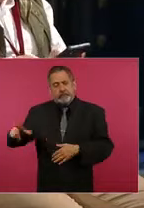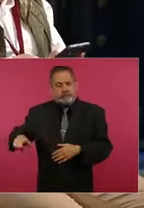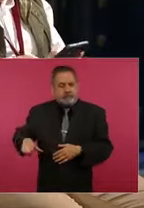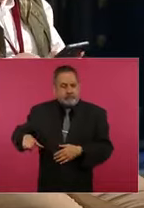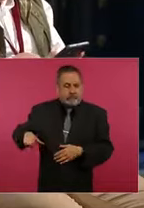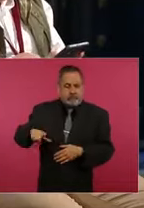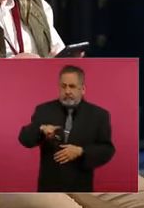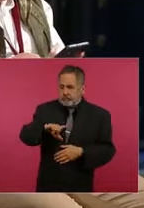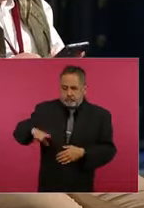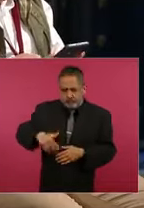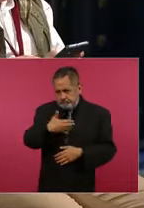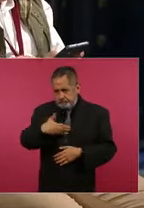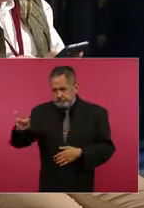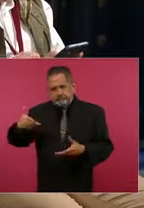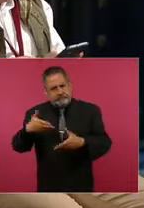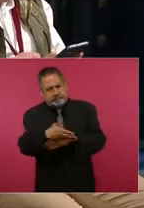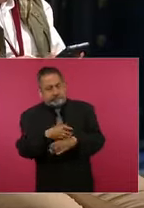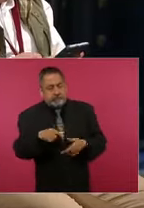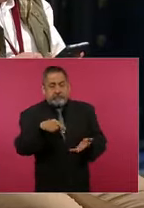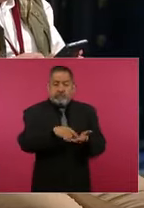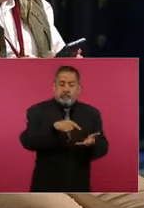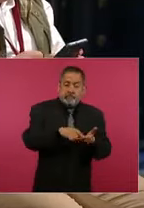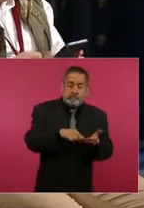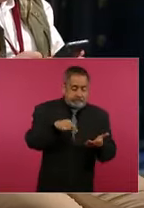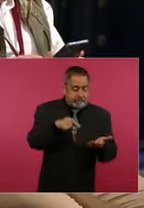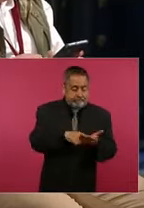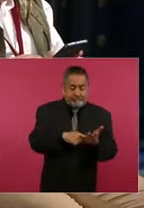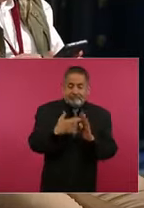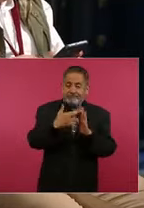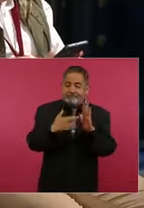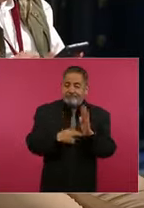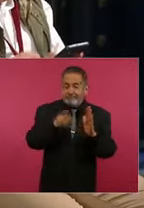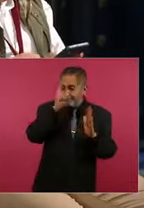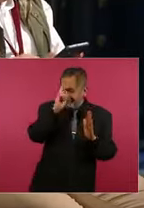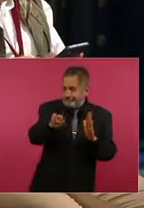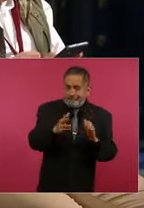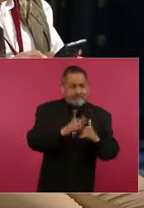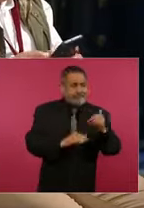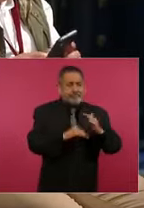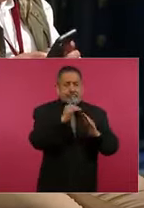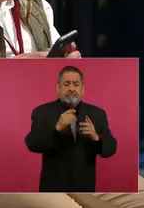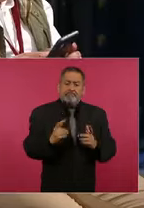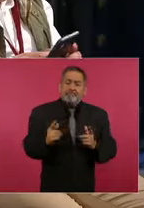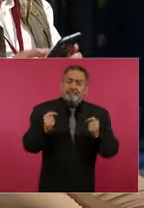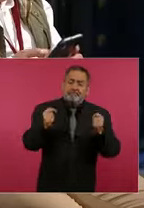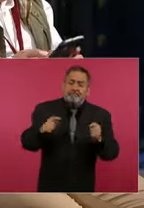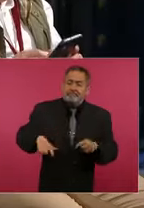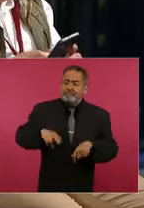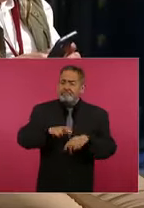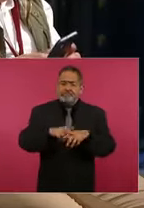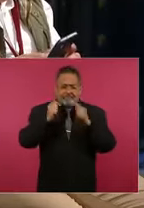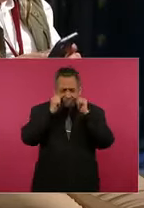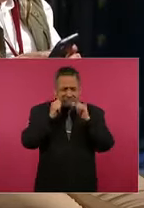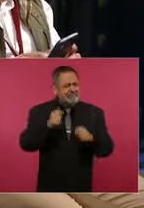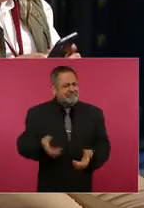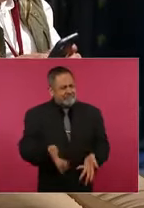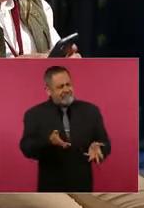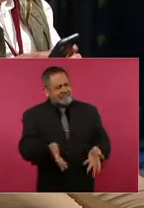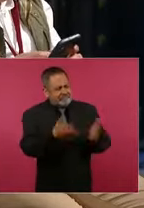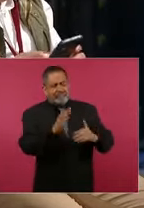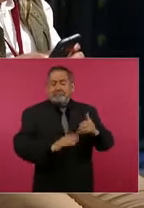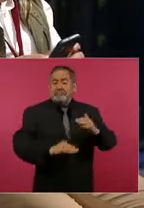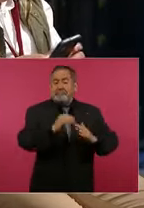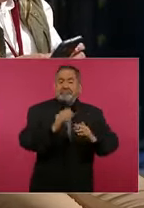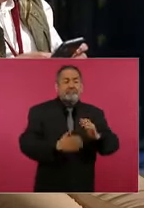usted. Hay un atlas de riesgo que se debe cumplir y no lo cumplen los gobernantes. Que a través de su persona